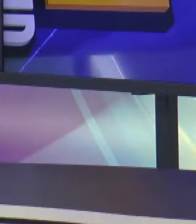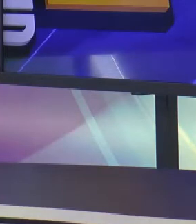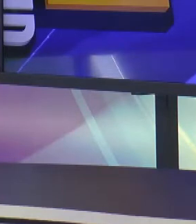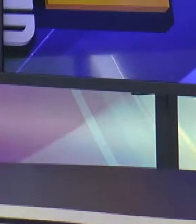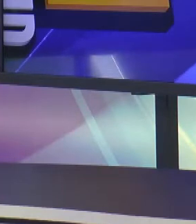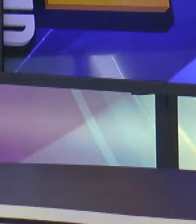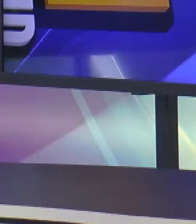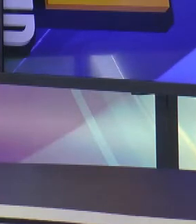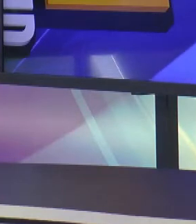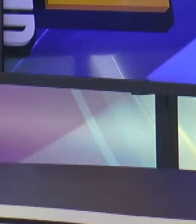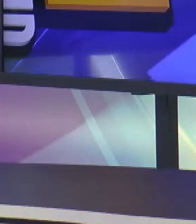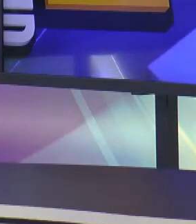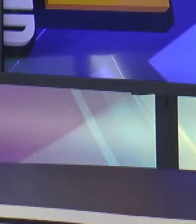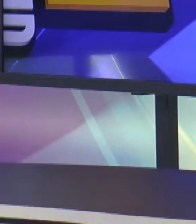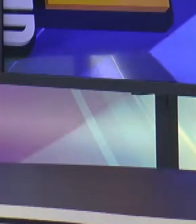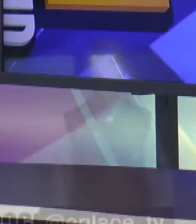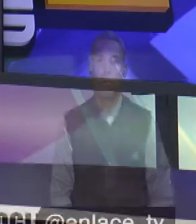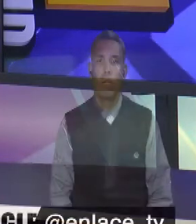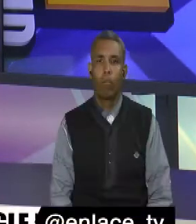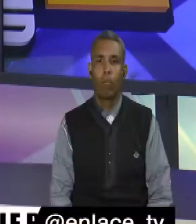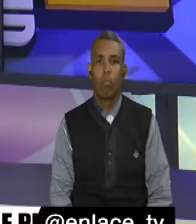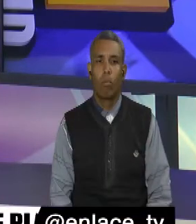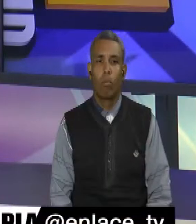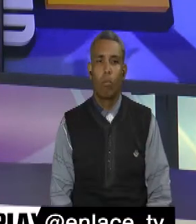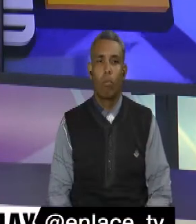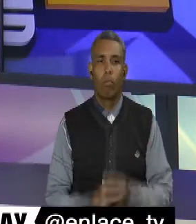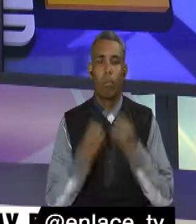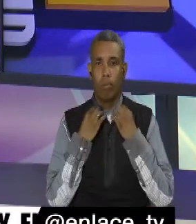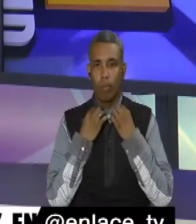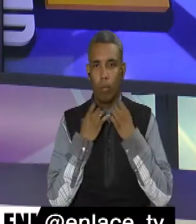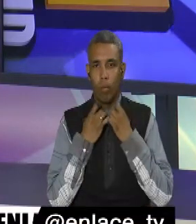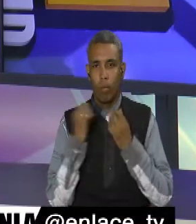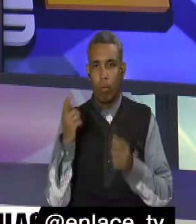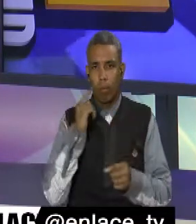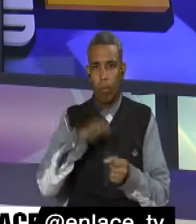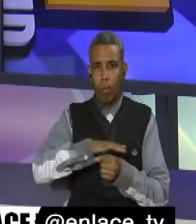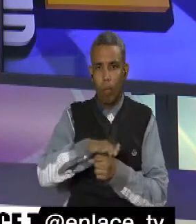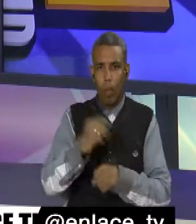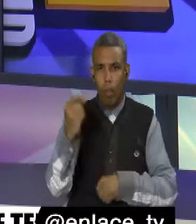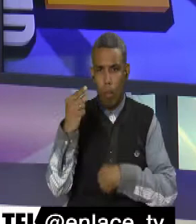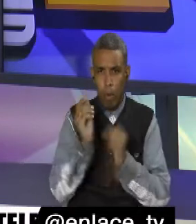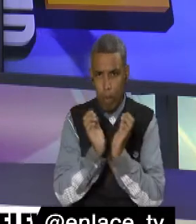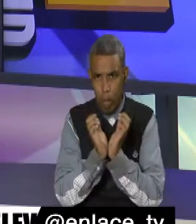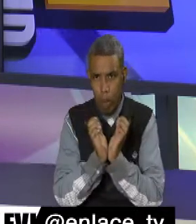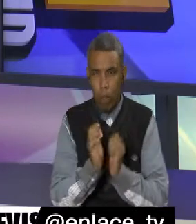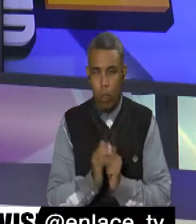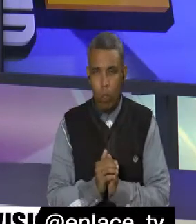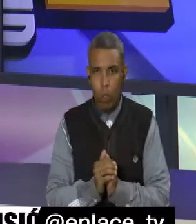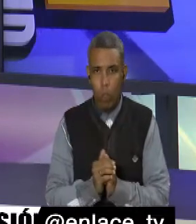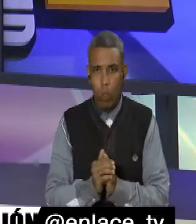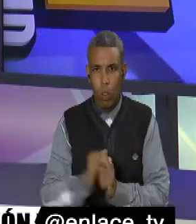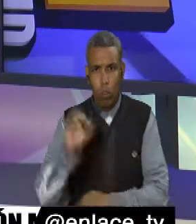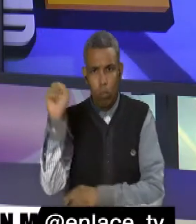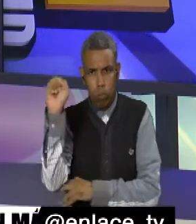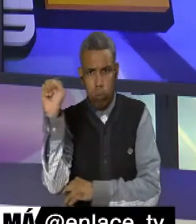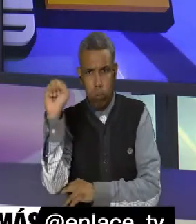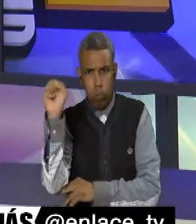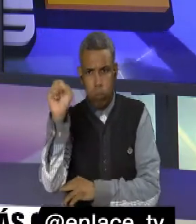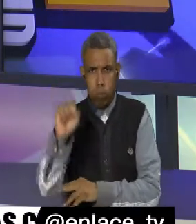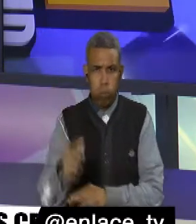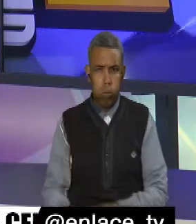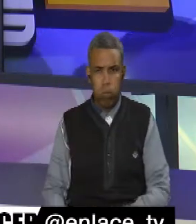Y continuamos con más información a esta hora del día. En el barrio Primero de Mayo, un vehículo se llevó por delante